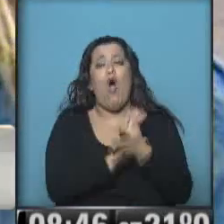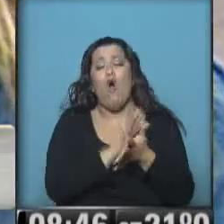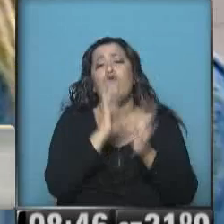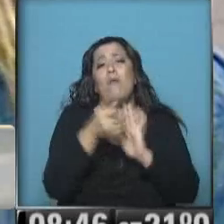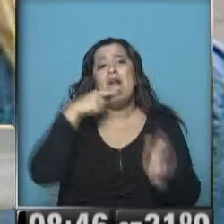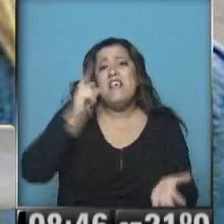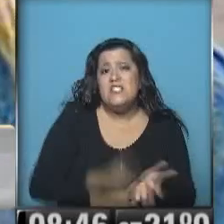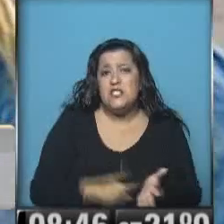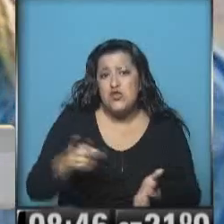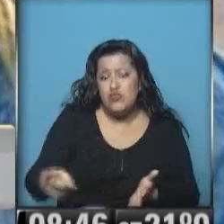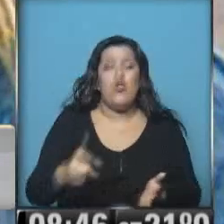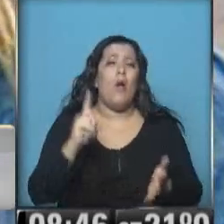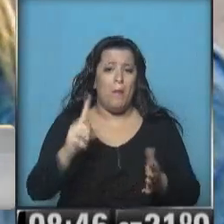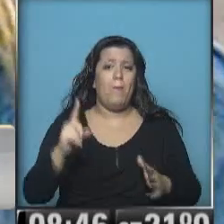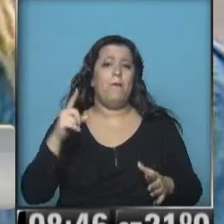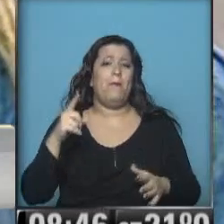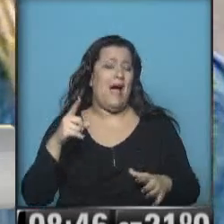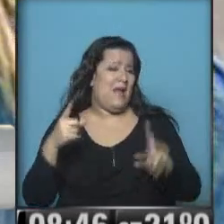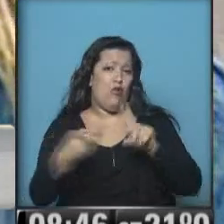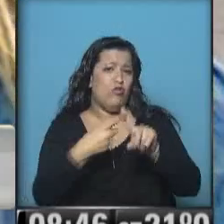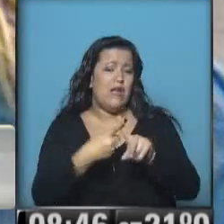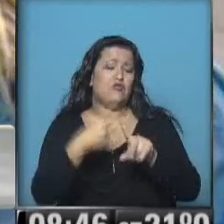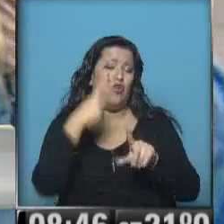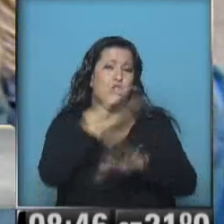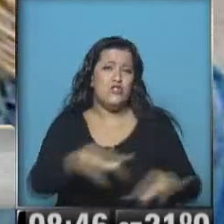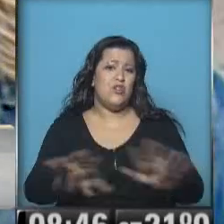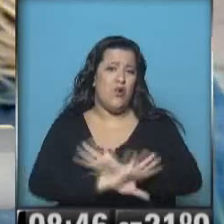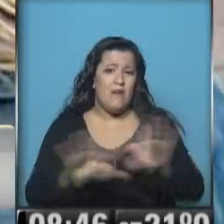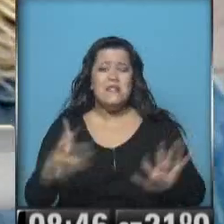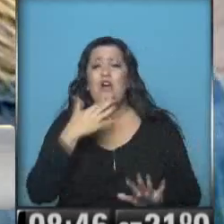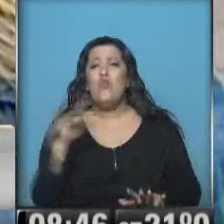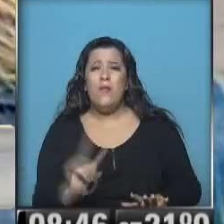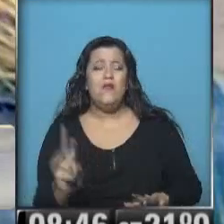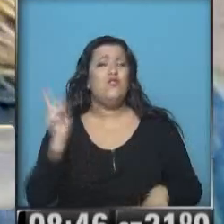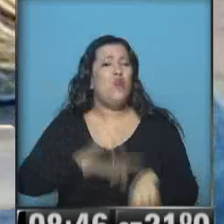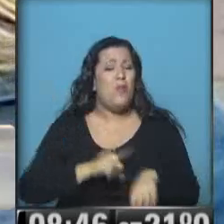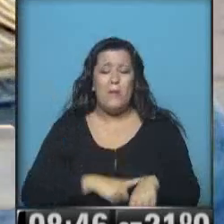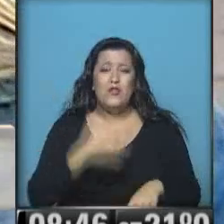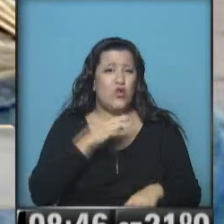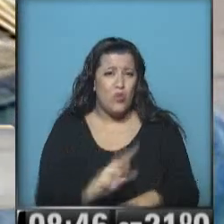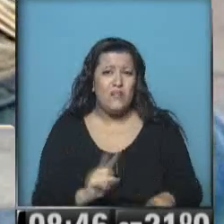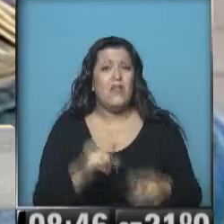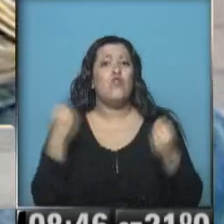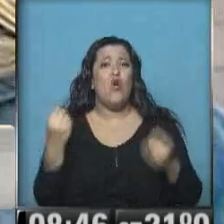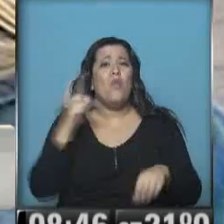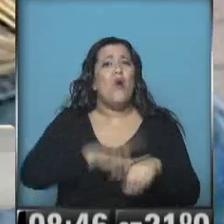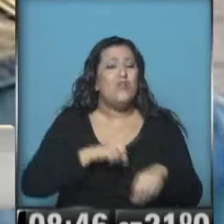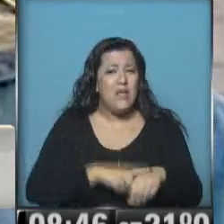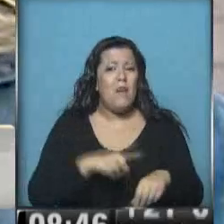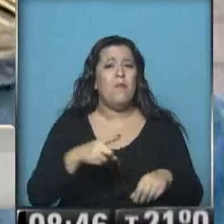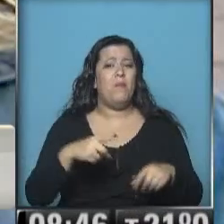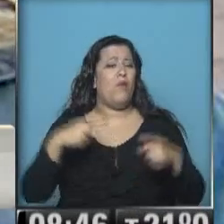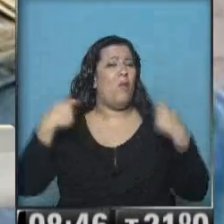para que este hombre no se acercara a nuestros hijos no entiendo en qué momento no entiendo cómo puedo tener tiempo para bajarle